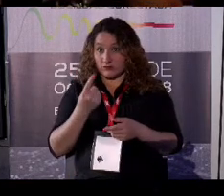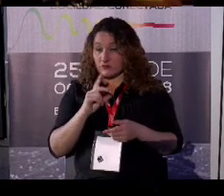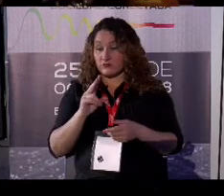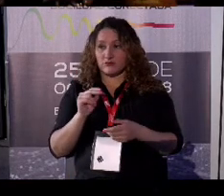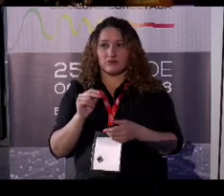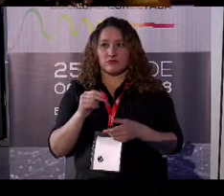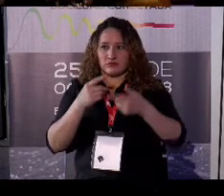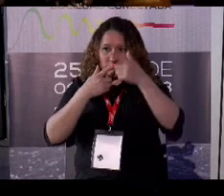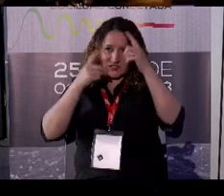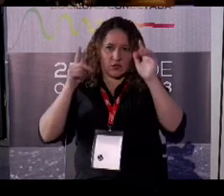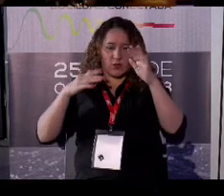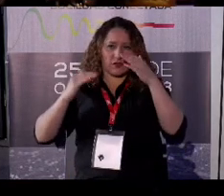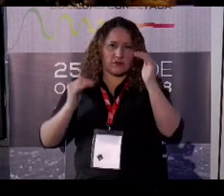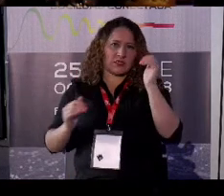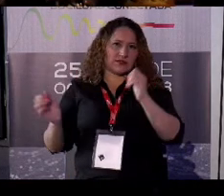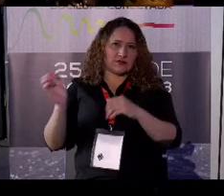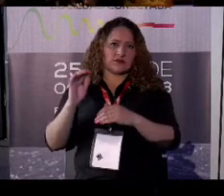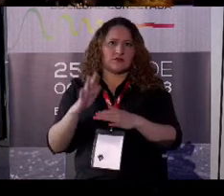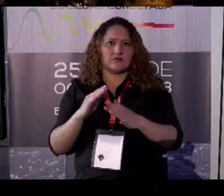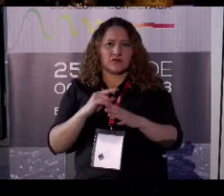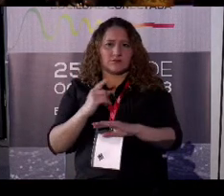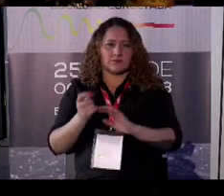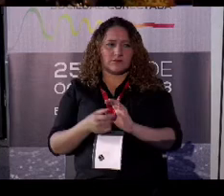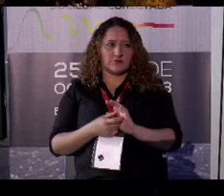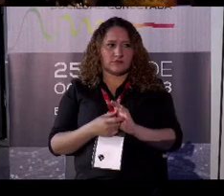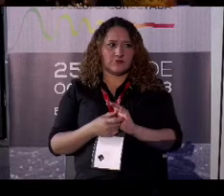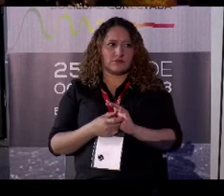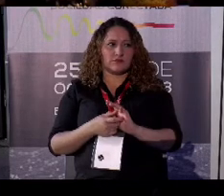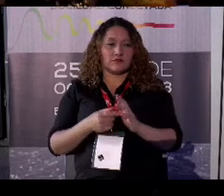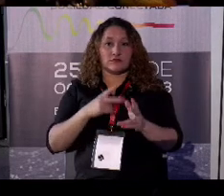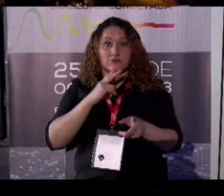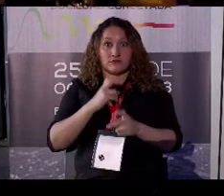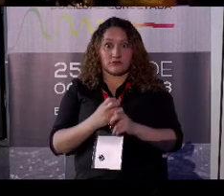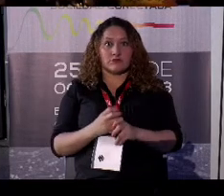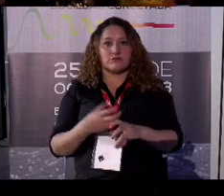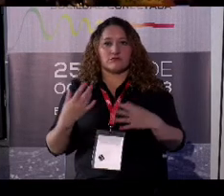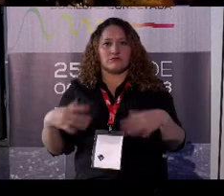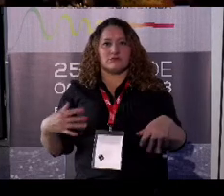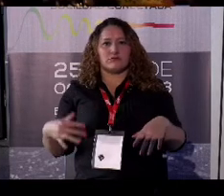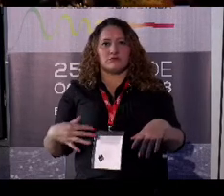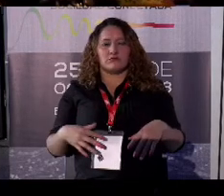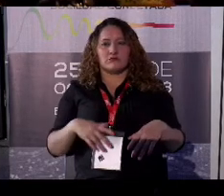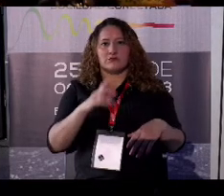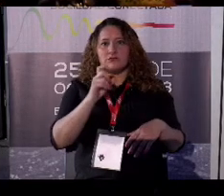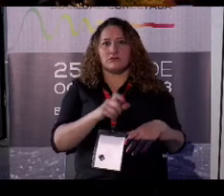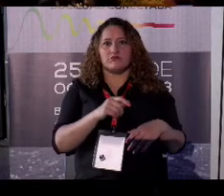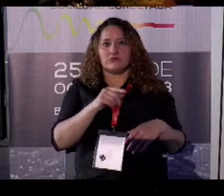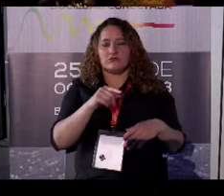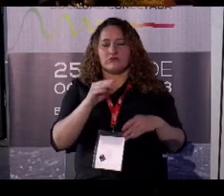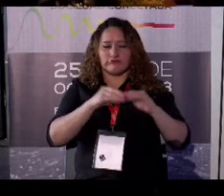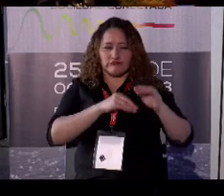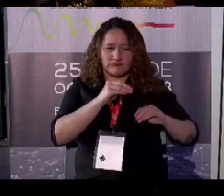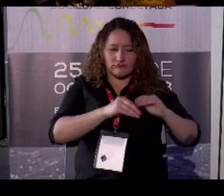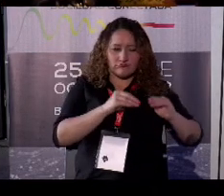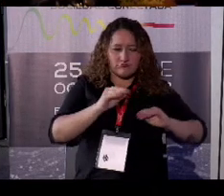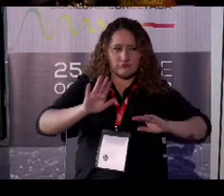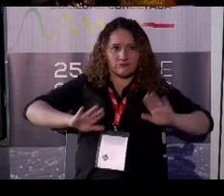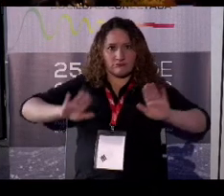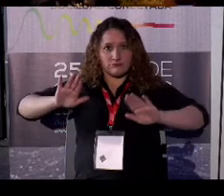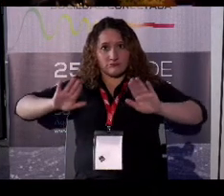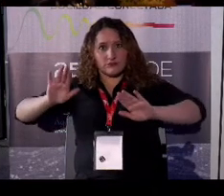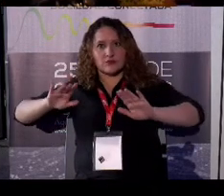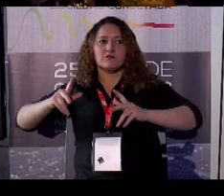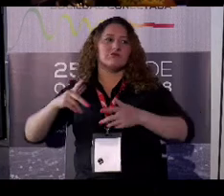un lenguaje mucho más complejo que le exige al subastador y le exige al diseñador de subasta tener